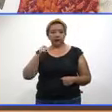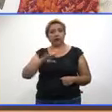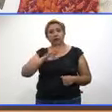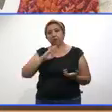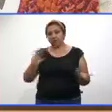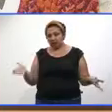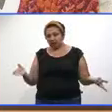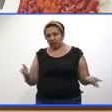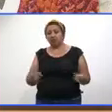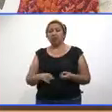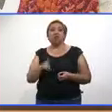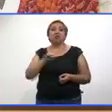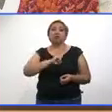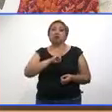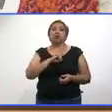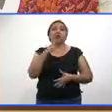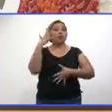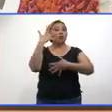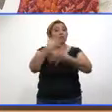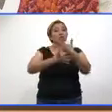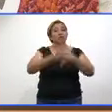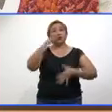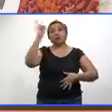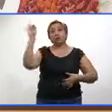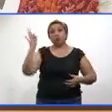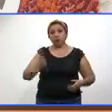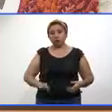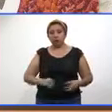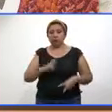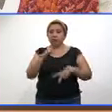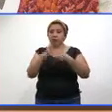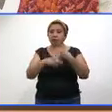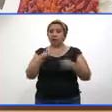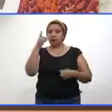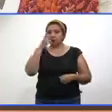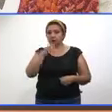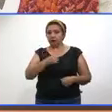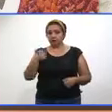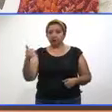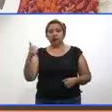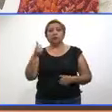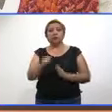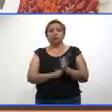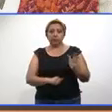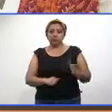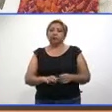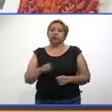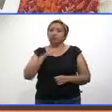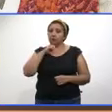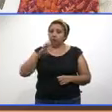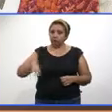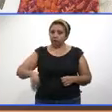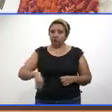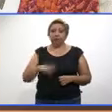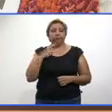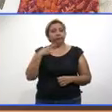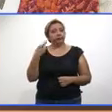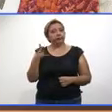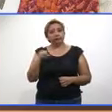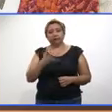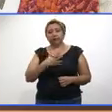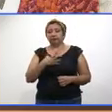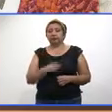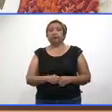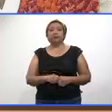los dientes y solo el 15% acude al dentista cada 6 meses. Sin embargo, las consecuencias de no tener